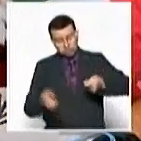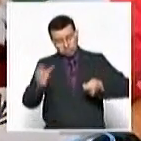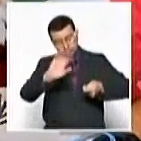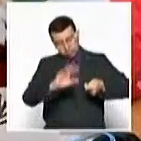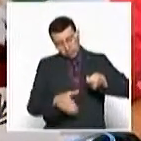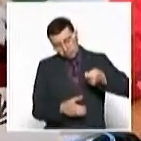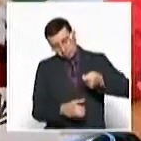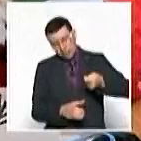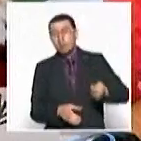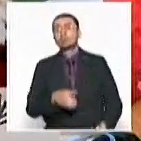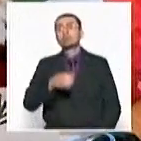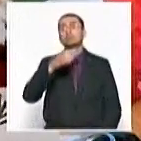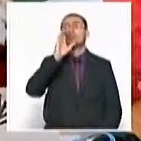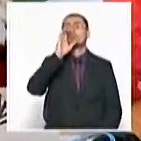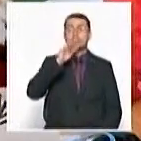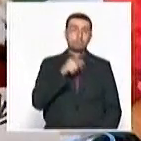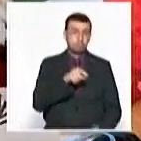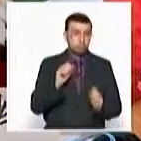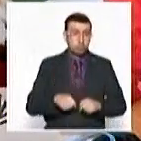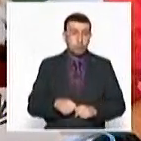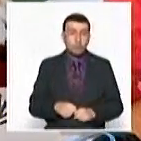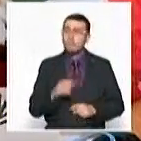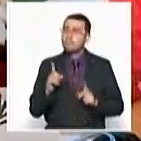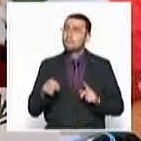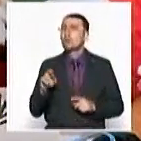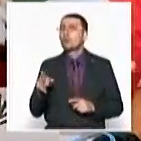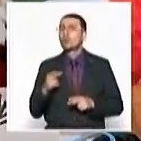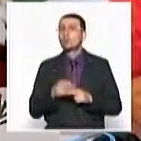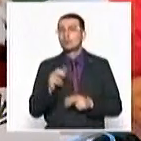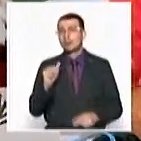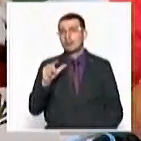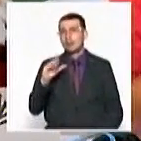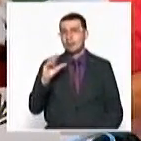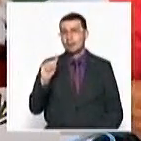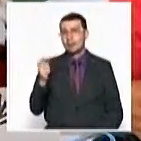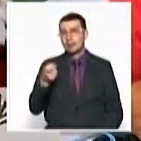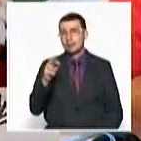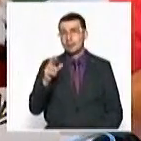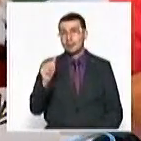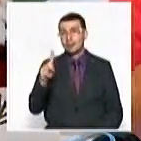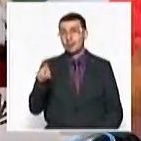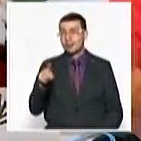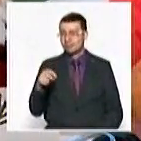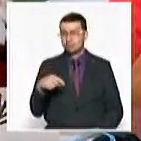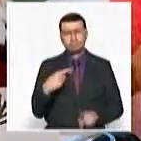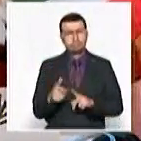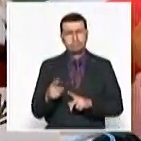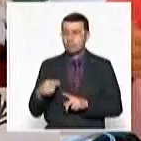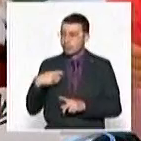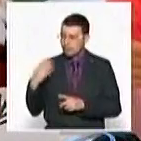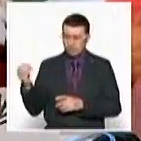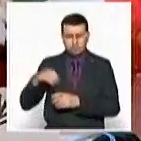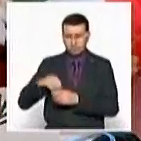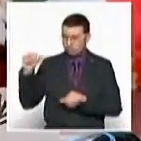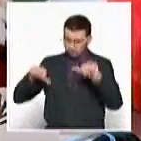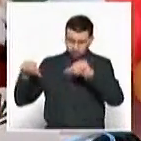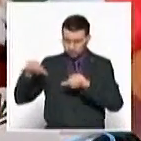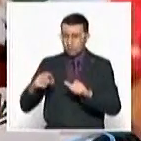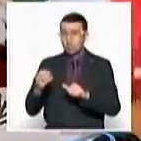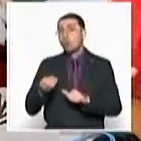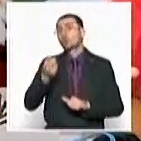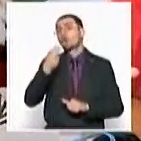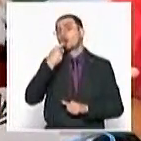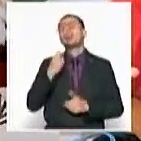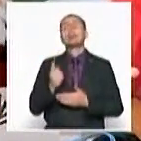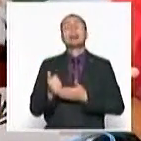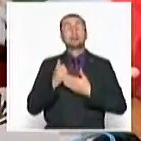estos problemas. Hay un producto en el mercado que se llama Alcagras, que tiene alcachofa, silimarina, ruibarbo, boldo, una cantidad de componentes que ayudan